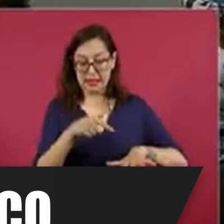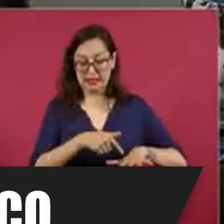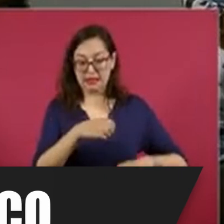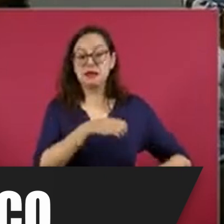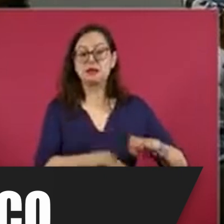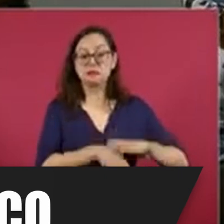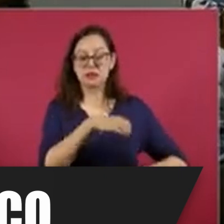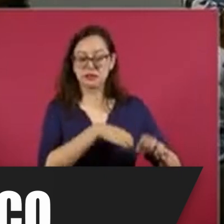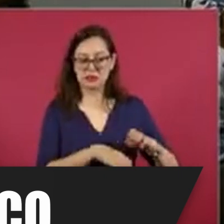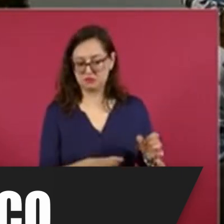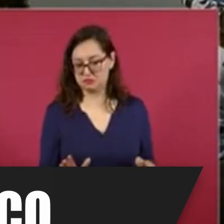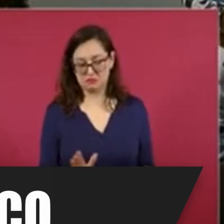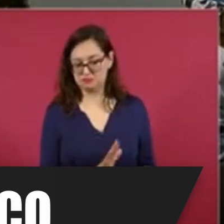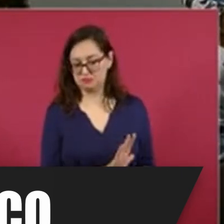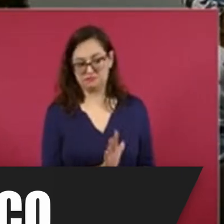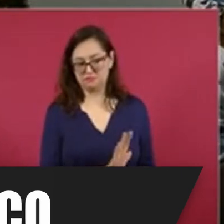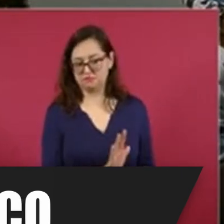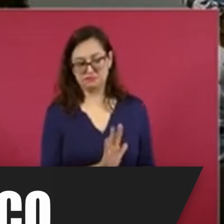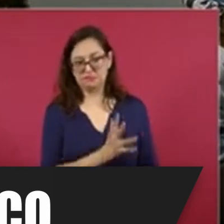pero es proteger.